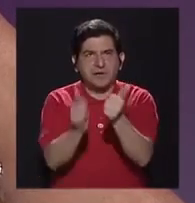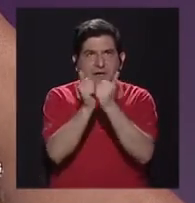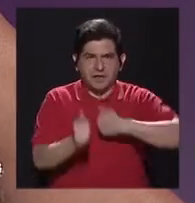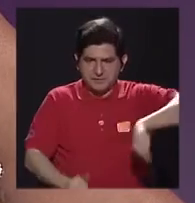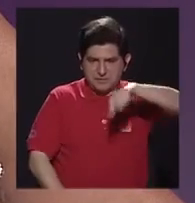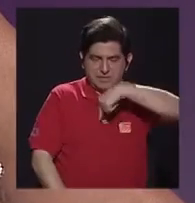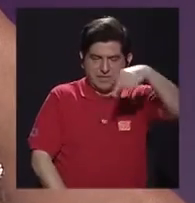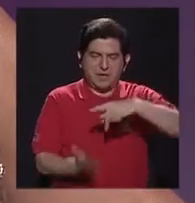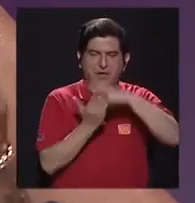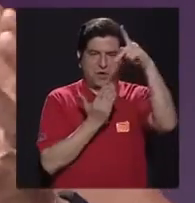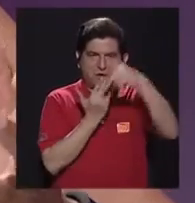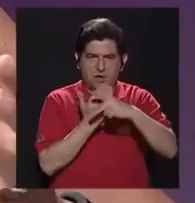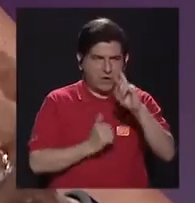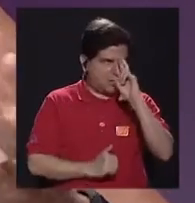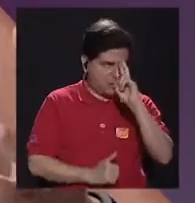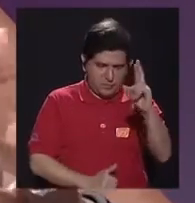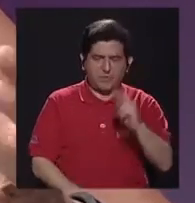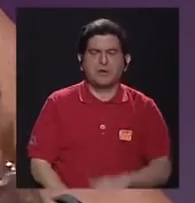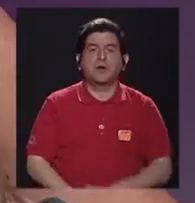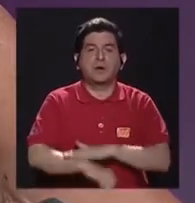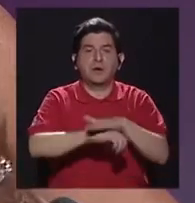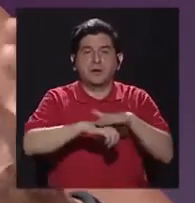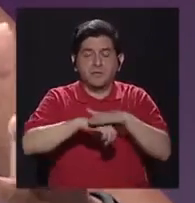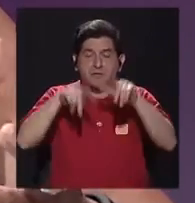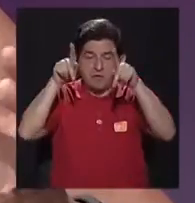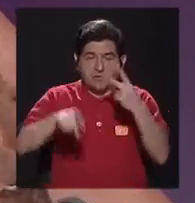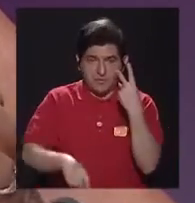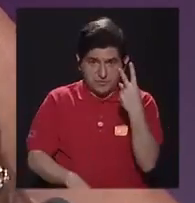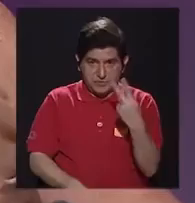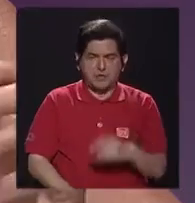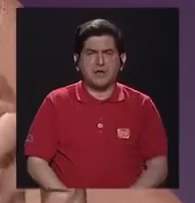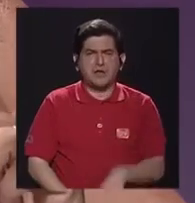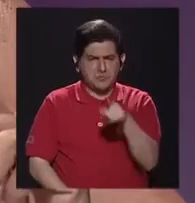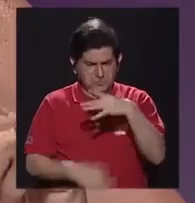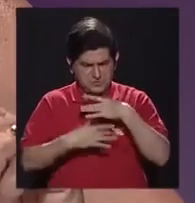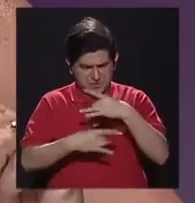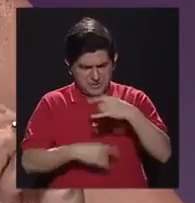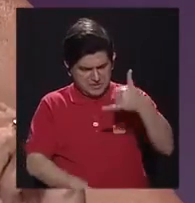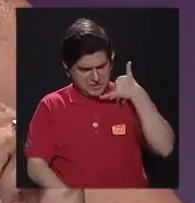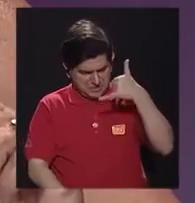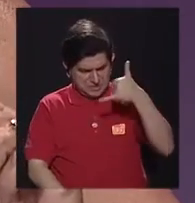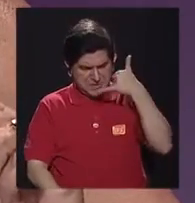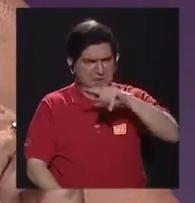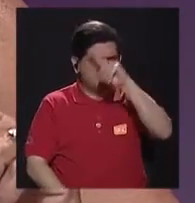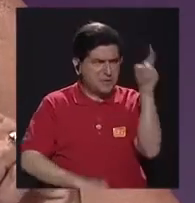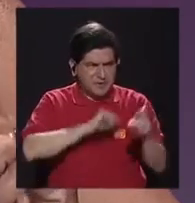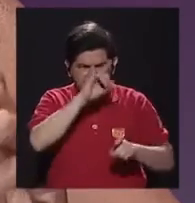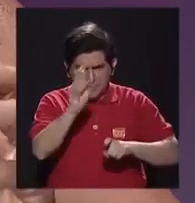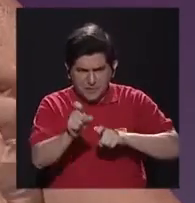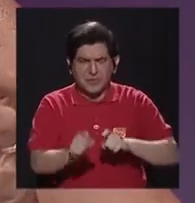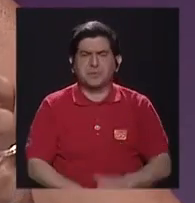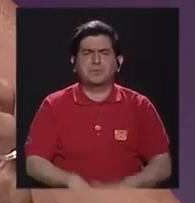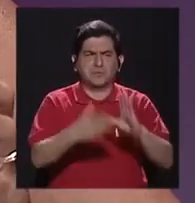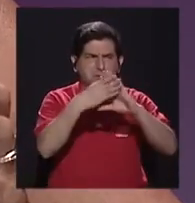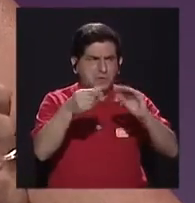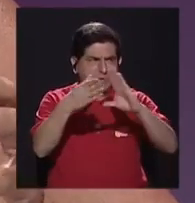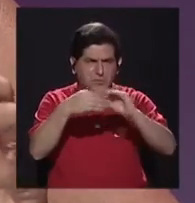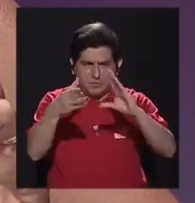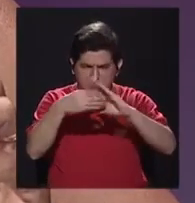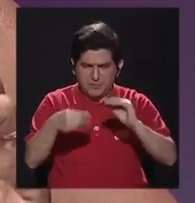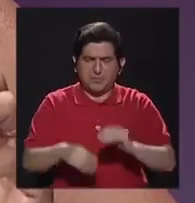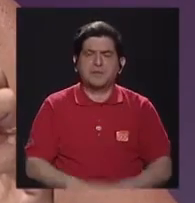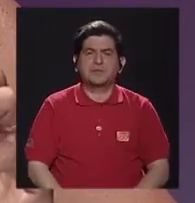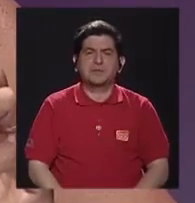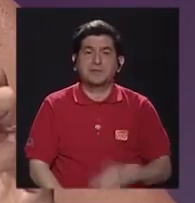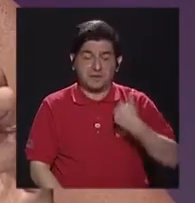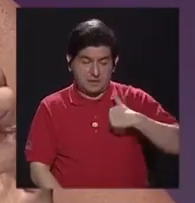acompañarnos en Irreverencias. Y por favor, quien está viéndonos, usted, anímese, llámenos, haga sus preguntas y sus comentarios. Don